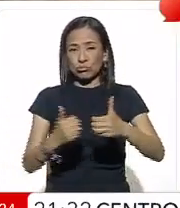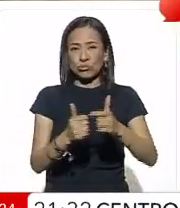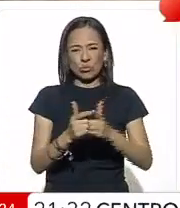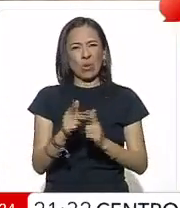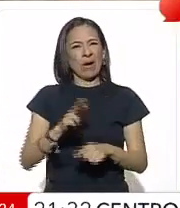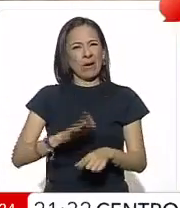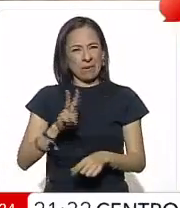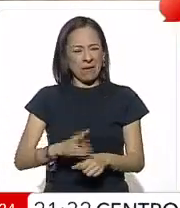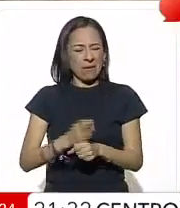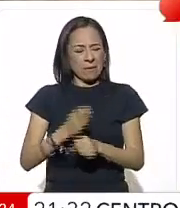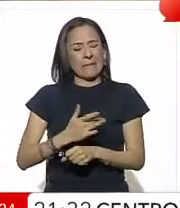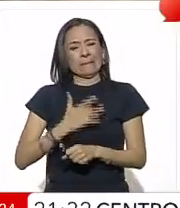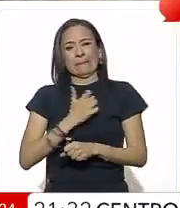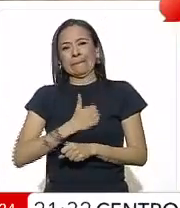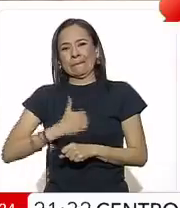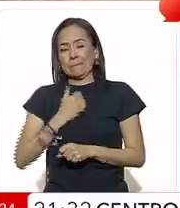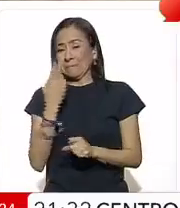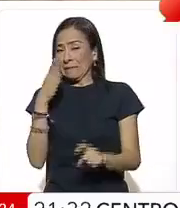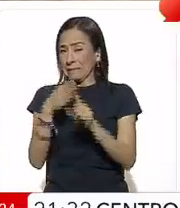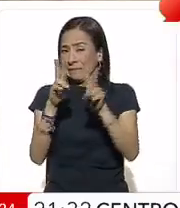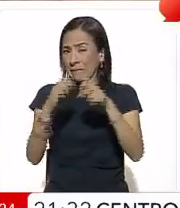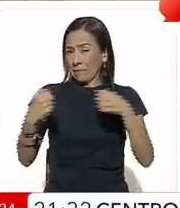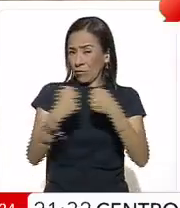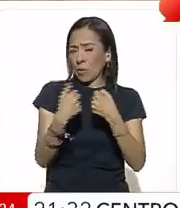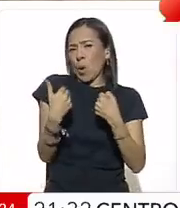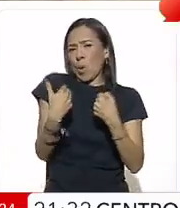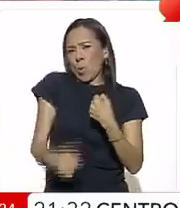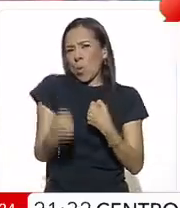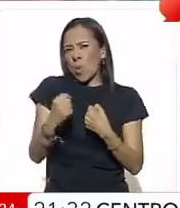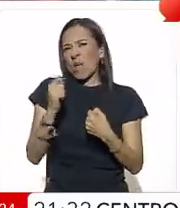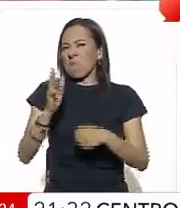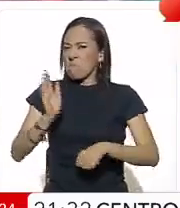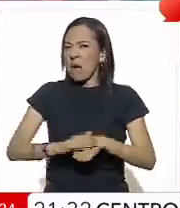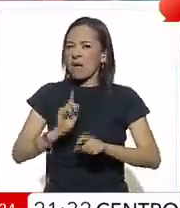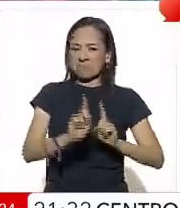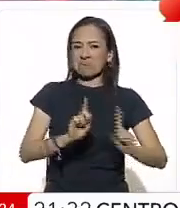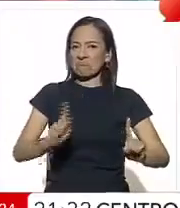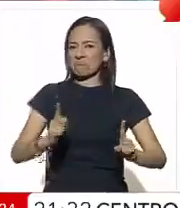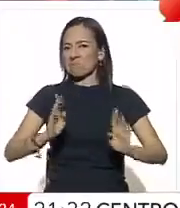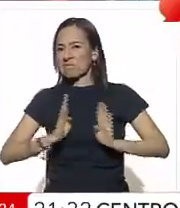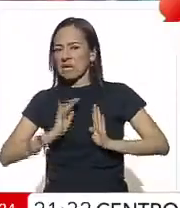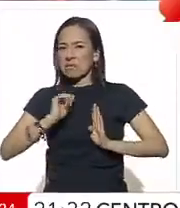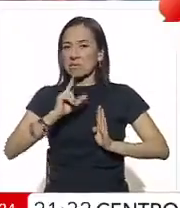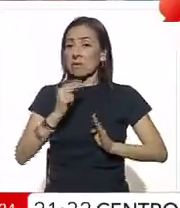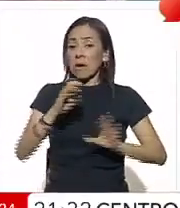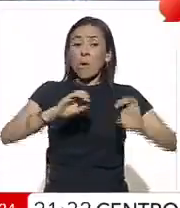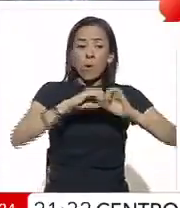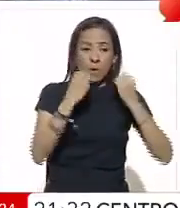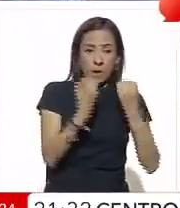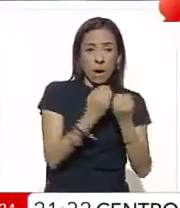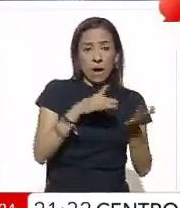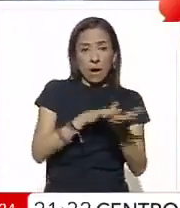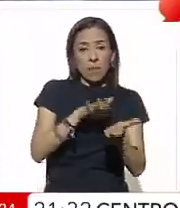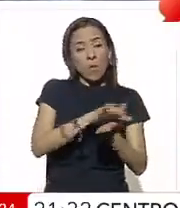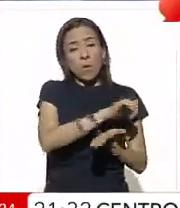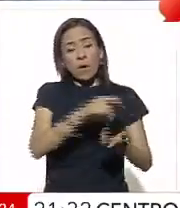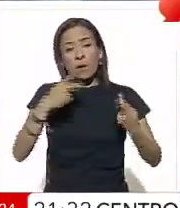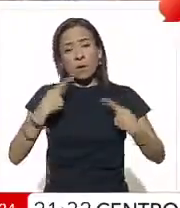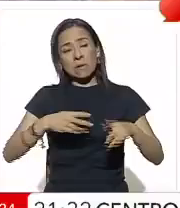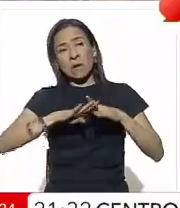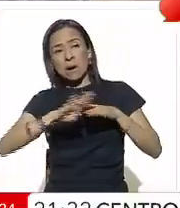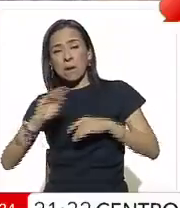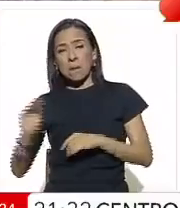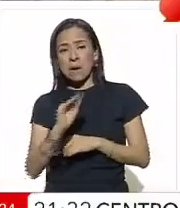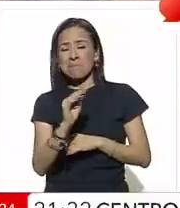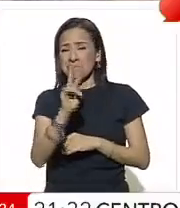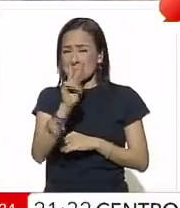mano dura en el tema de la frontera, la militarización, etcétera. Las organizaciones de apoyo a migrantes consideran indispensable